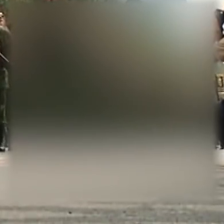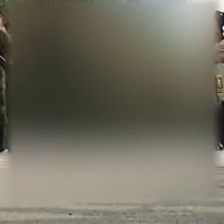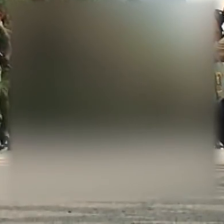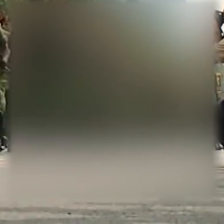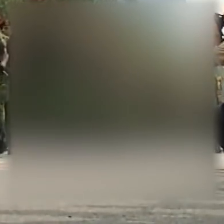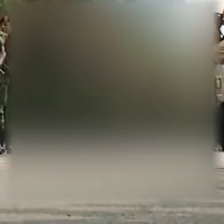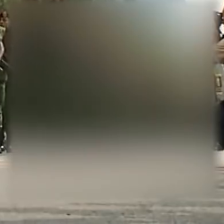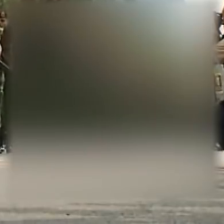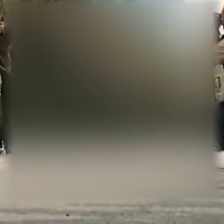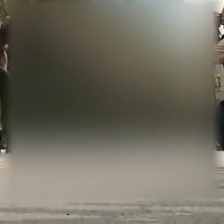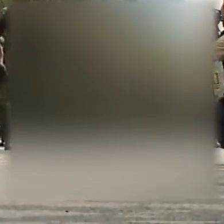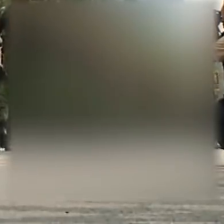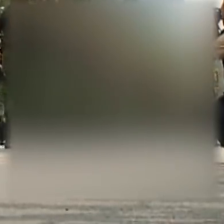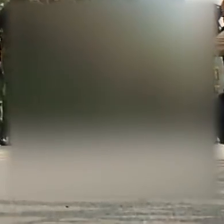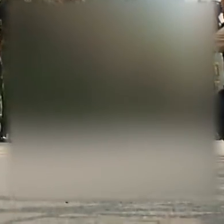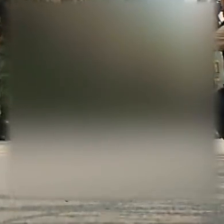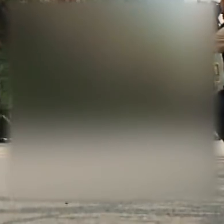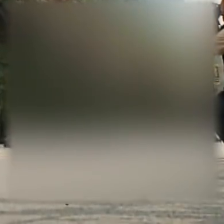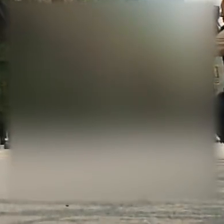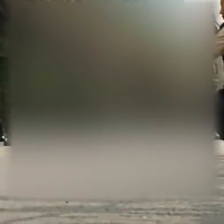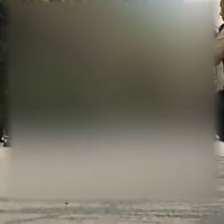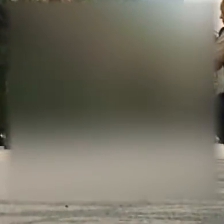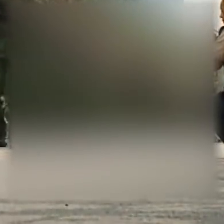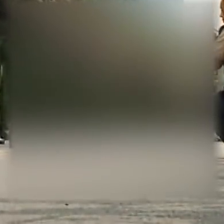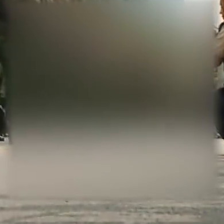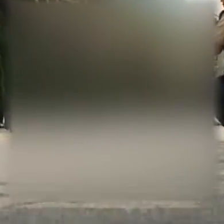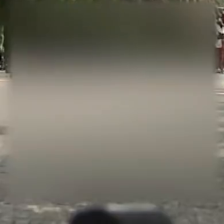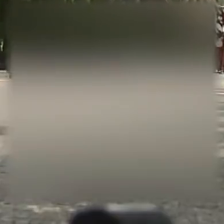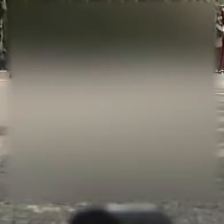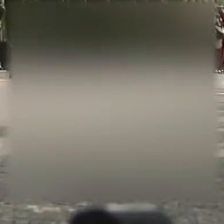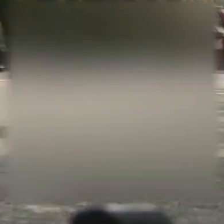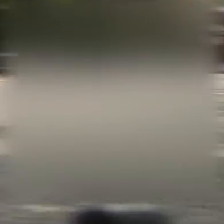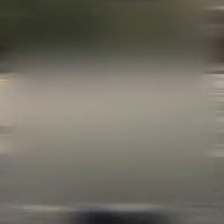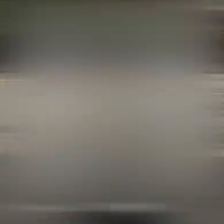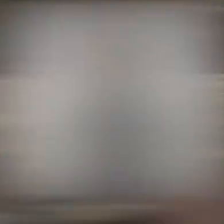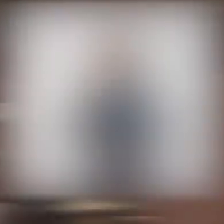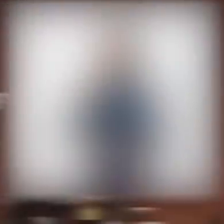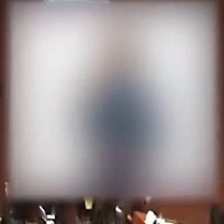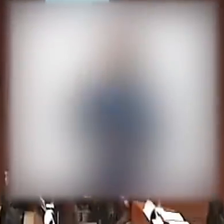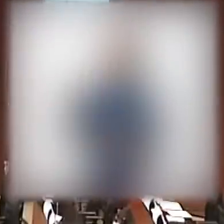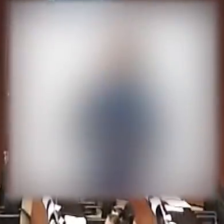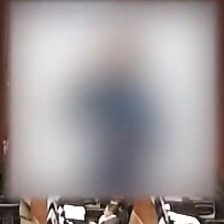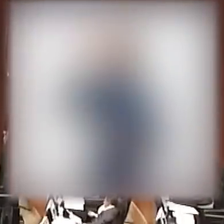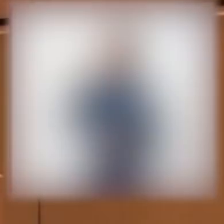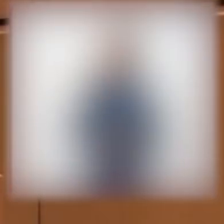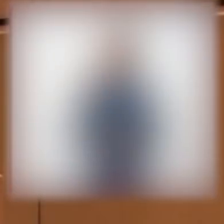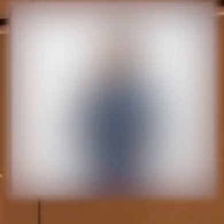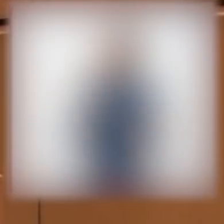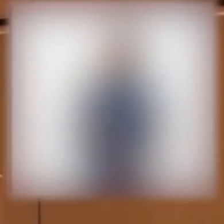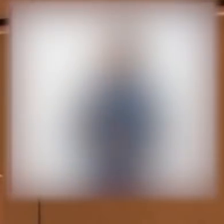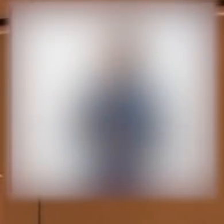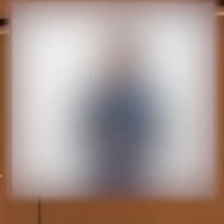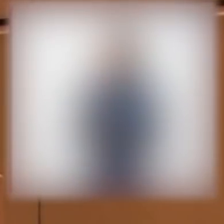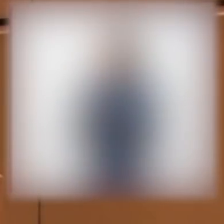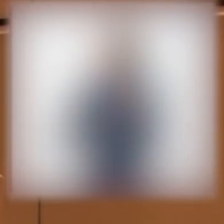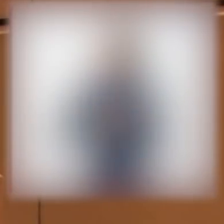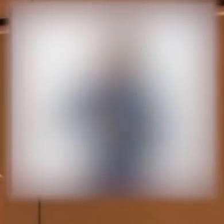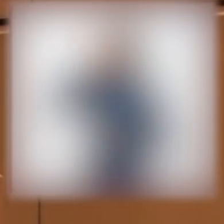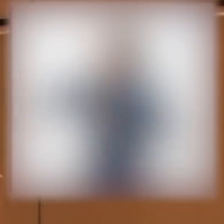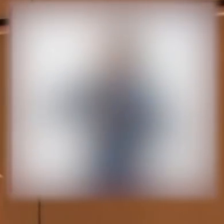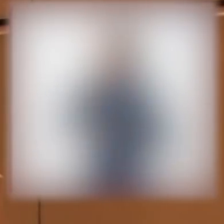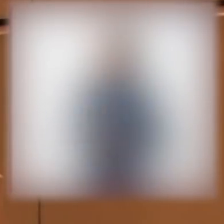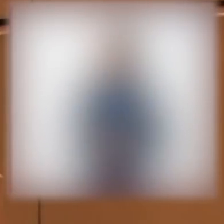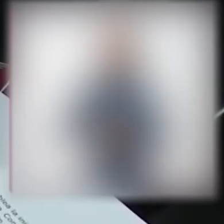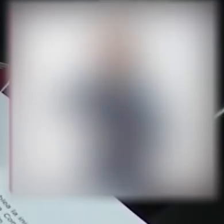2018-2024, con el que se creará la Guardia Nacional con hasta 150.000 elementos. Con el voto en contra de la oposición, el